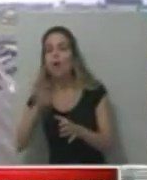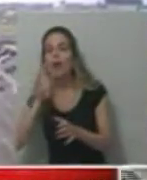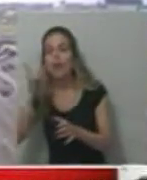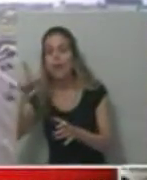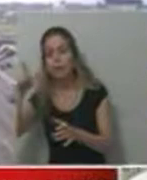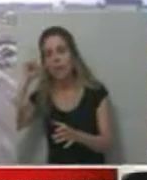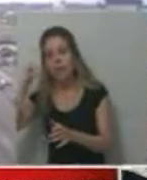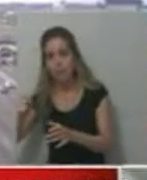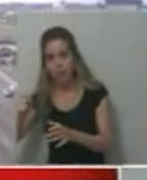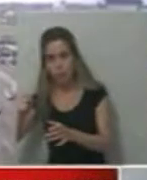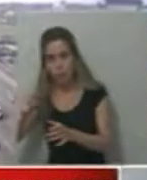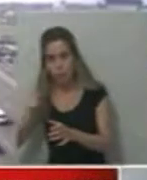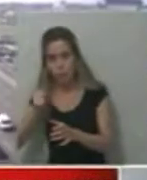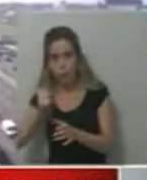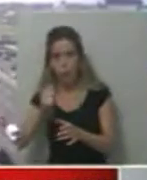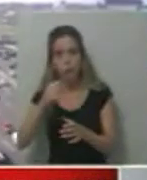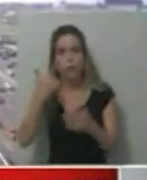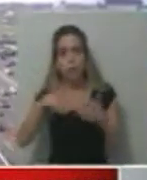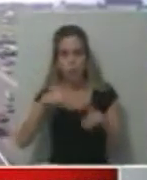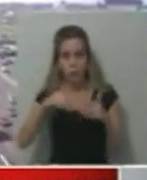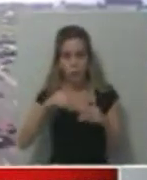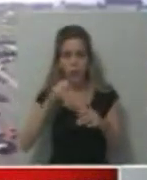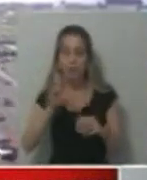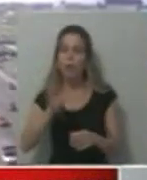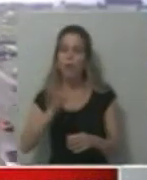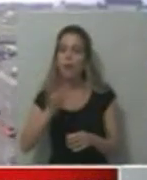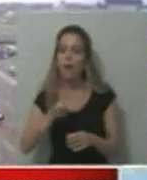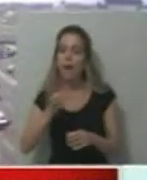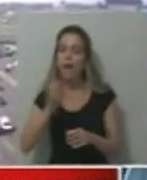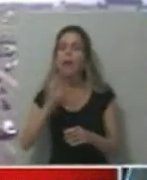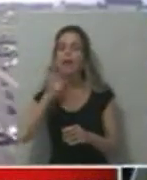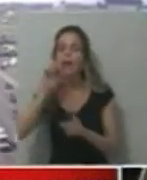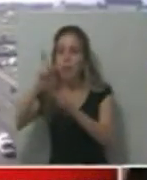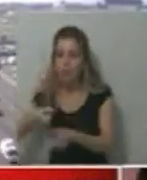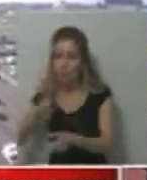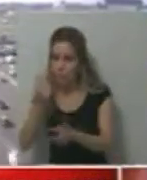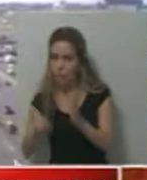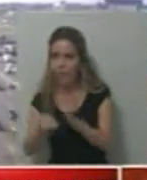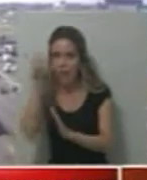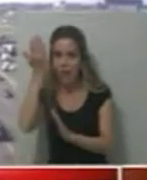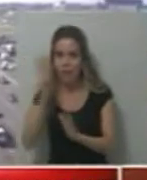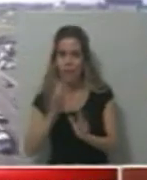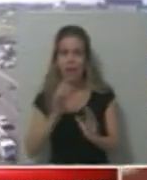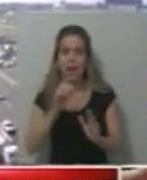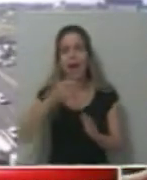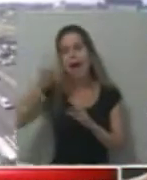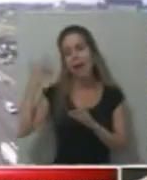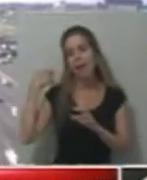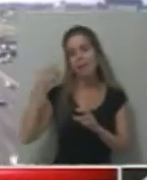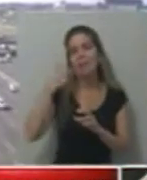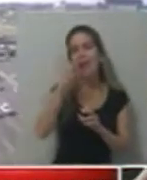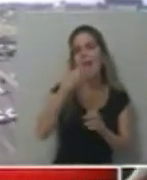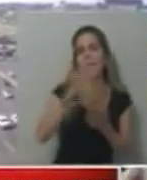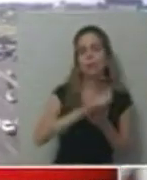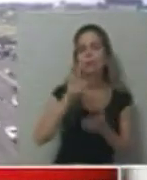una devaluación fuerte del oficial y del blue. Pero lo que este tema de que va a haber un dólar turista, un dólar comercial, no va a